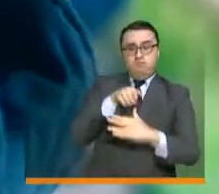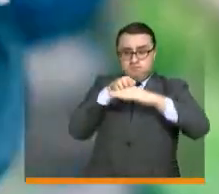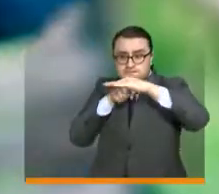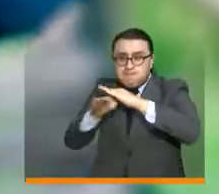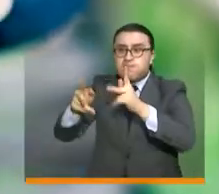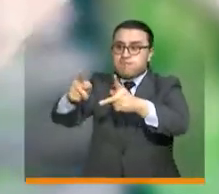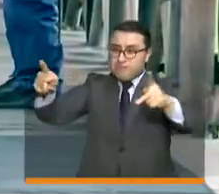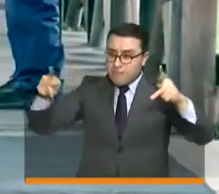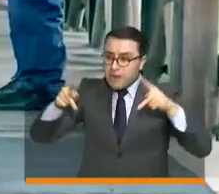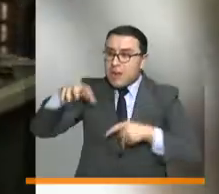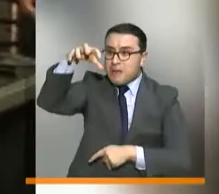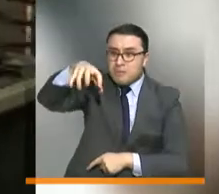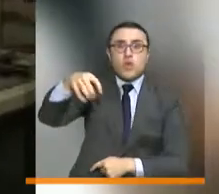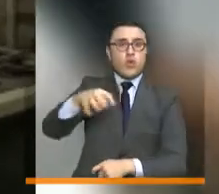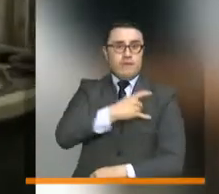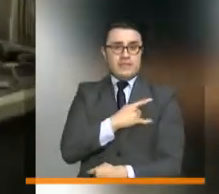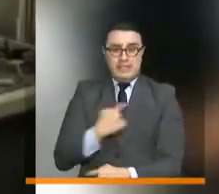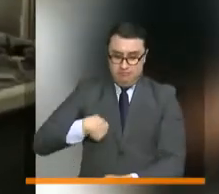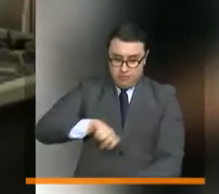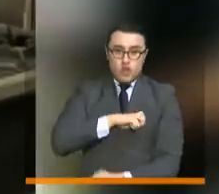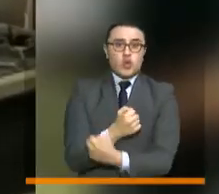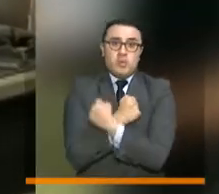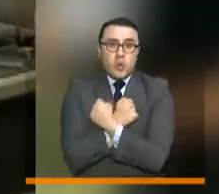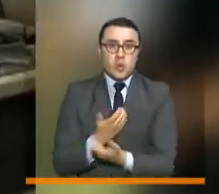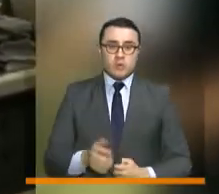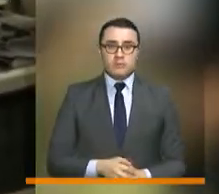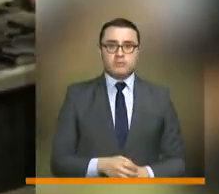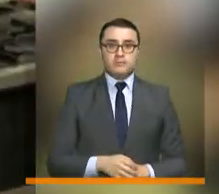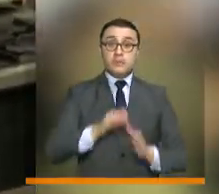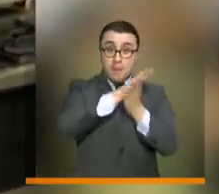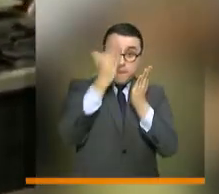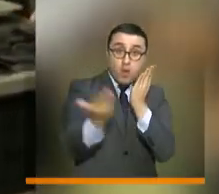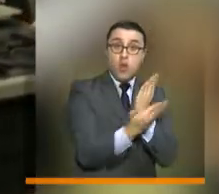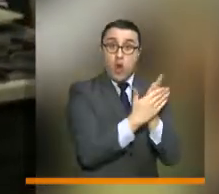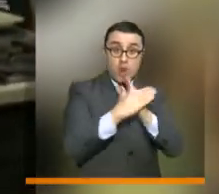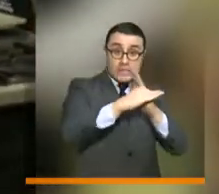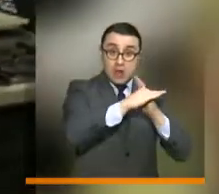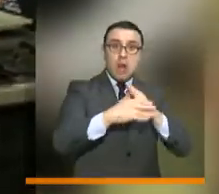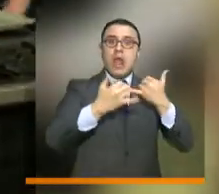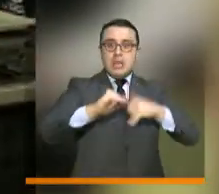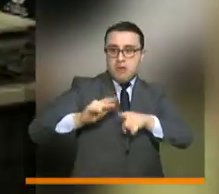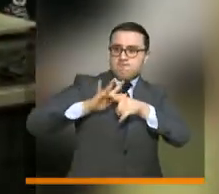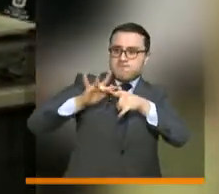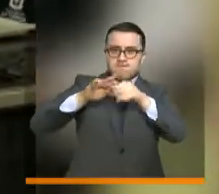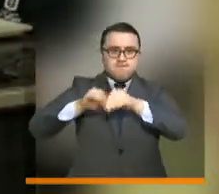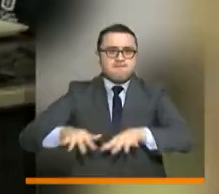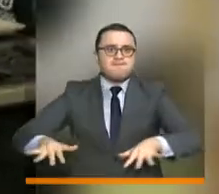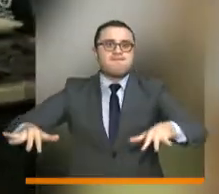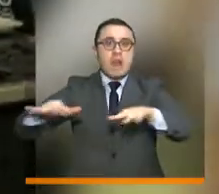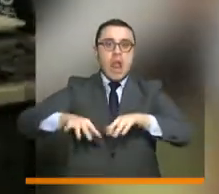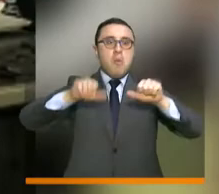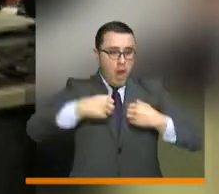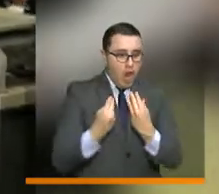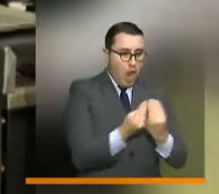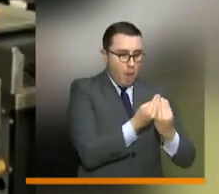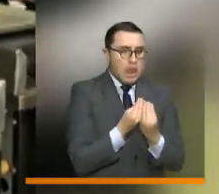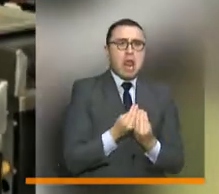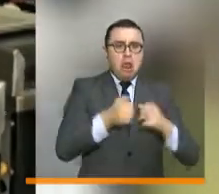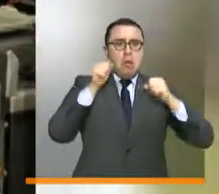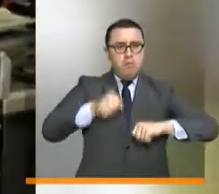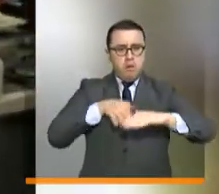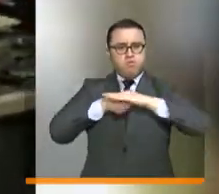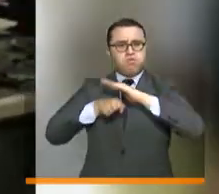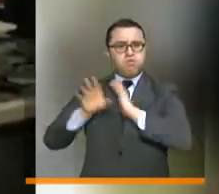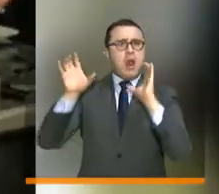instalaciones que tanto queremos. Con todos los protocolos de bioseguridad ya implementados en las cocinas, podemos regresar con nuestros compañeros a volver a tomar